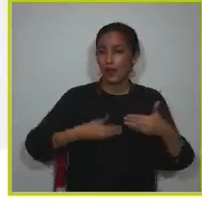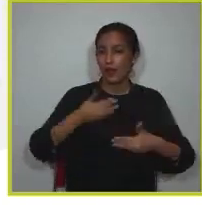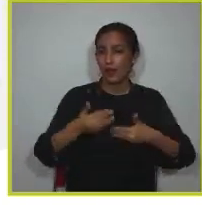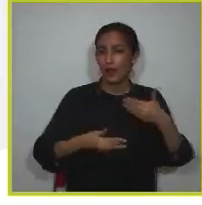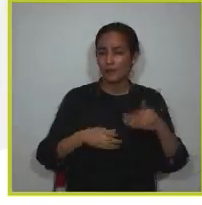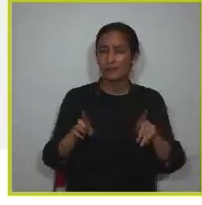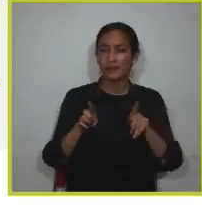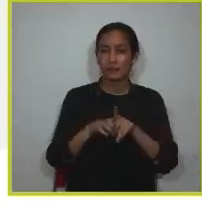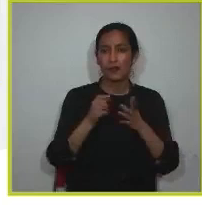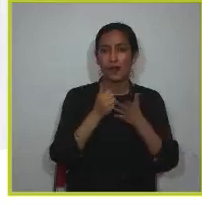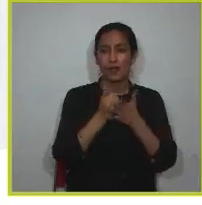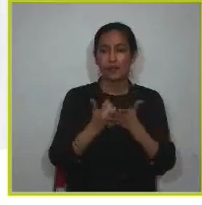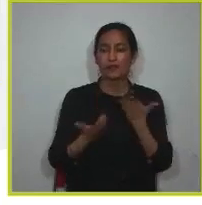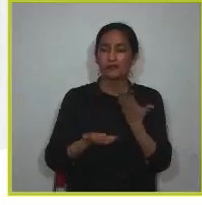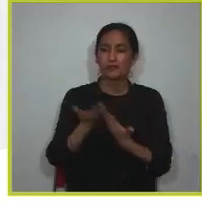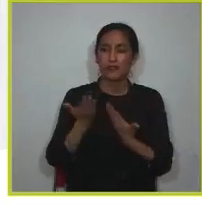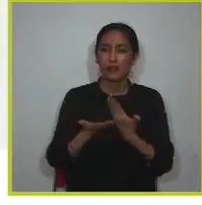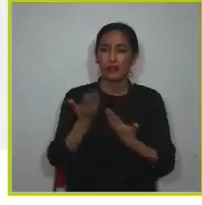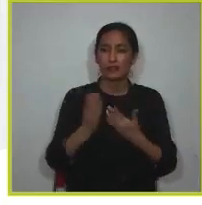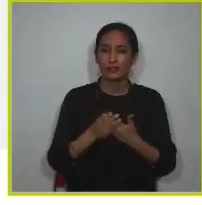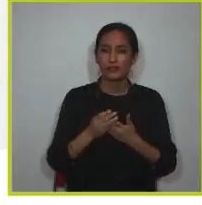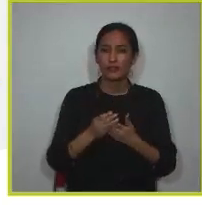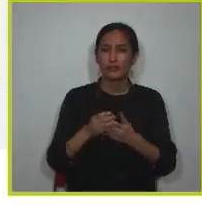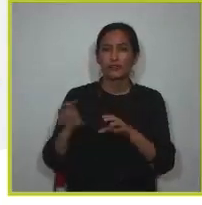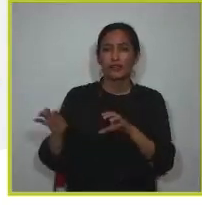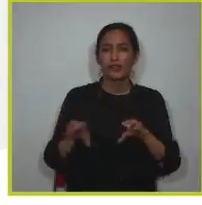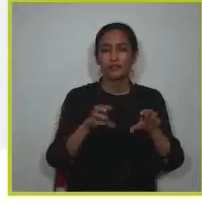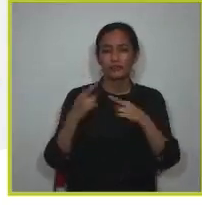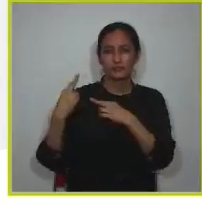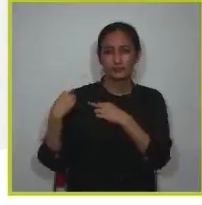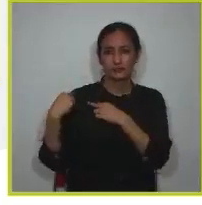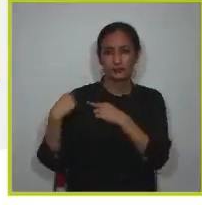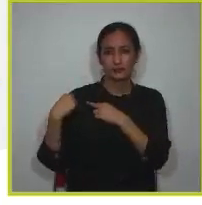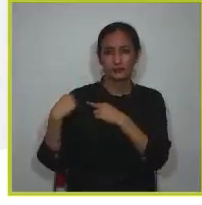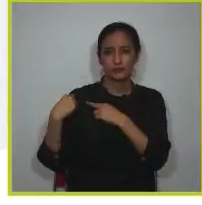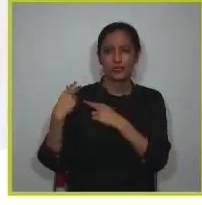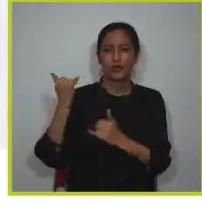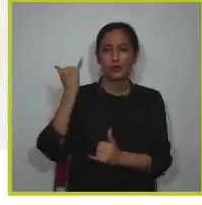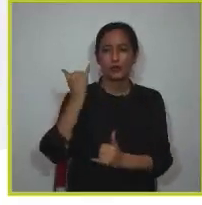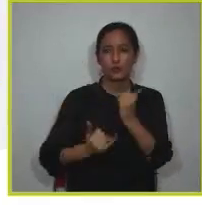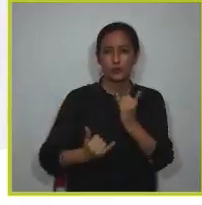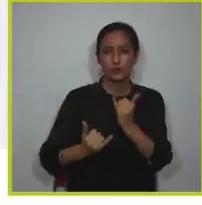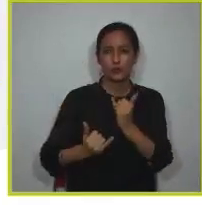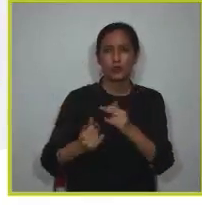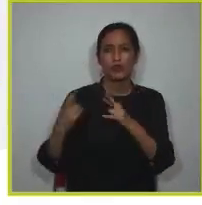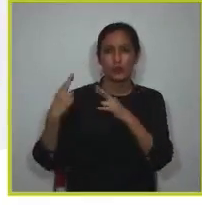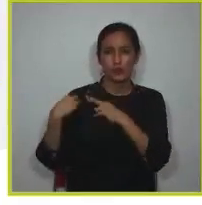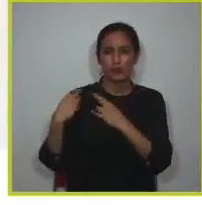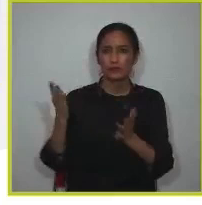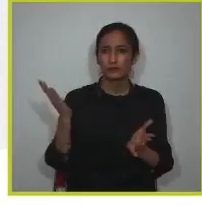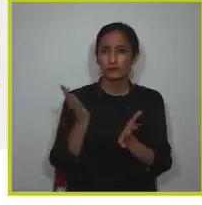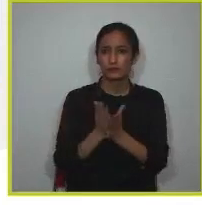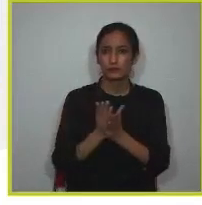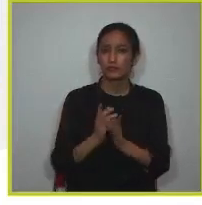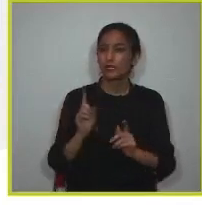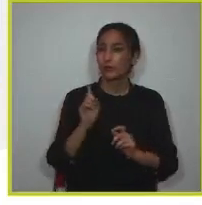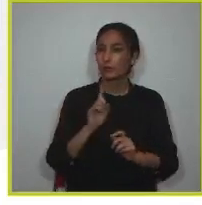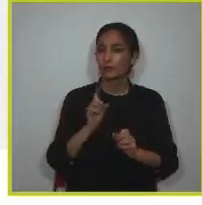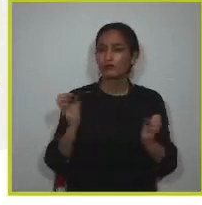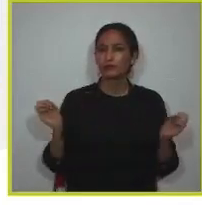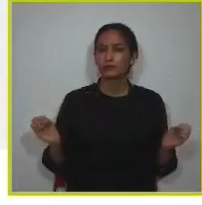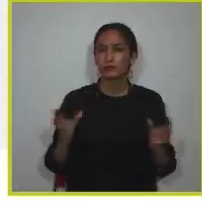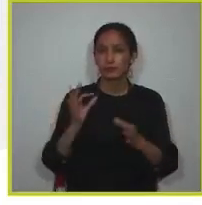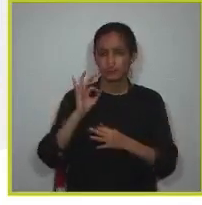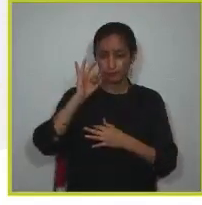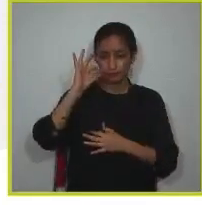y dar facilidad al ejercicio de la función el último tramo no que es la potestad sancionadora sin descuidar también la promoción